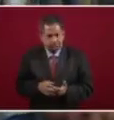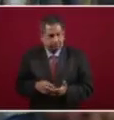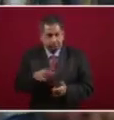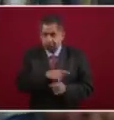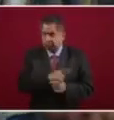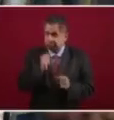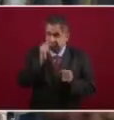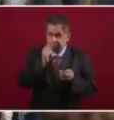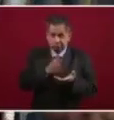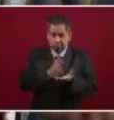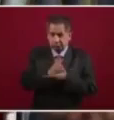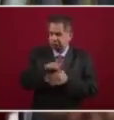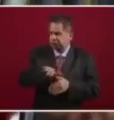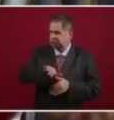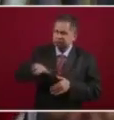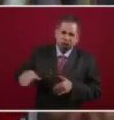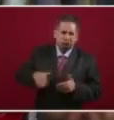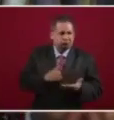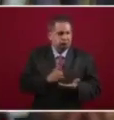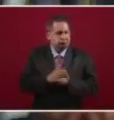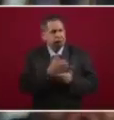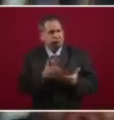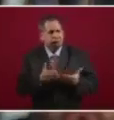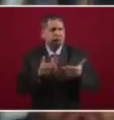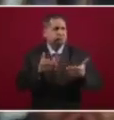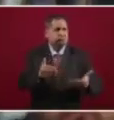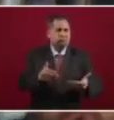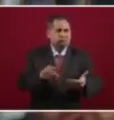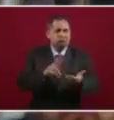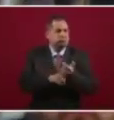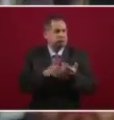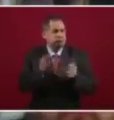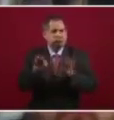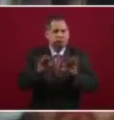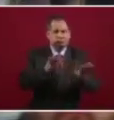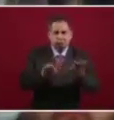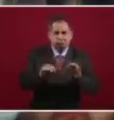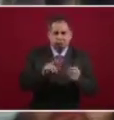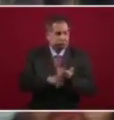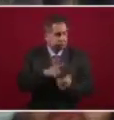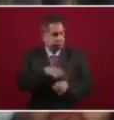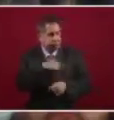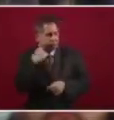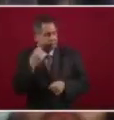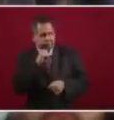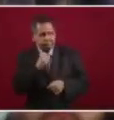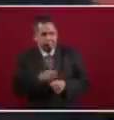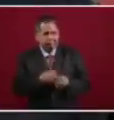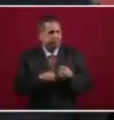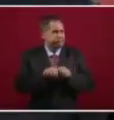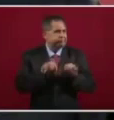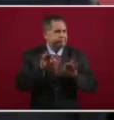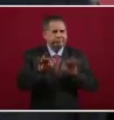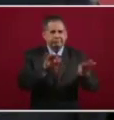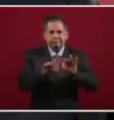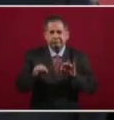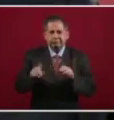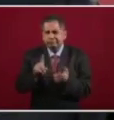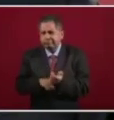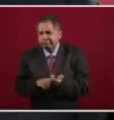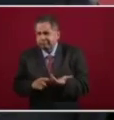rebasar la autoridad moral, que se entiende, y si moralmente están derrotados, socialmente están en el mismo